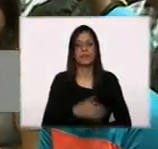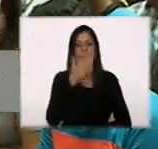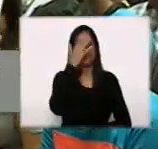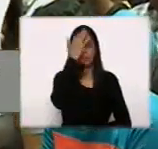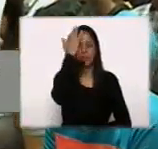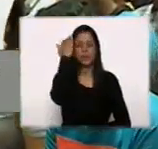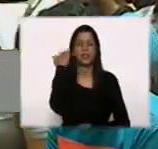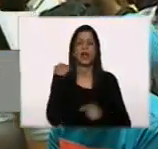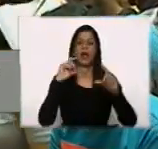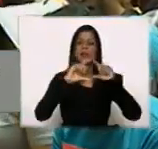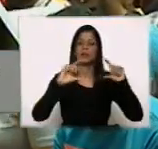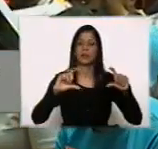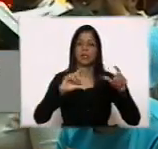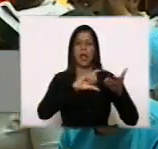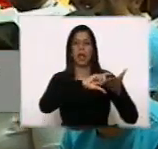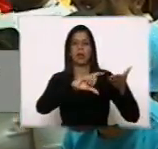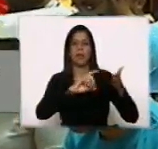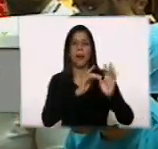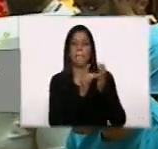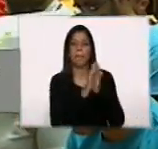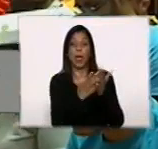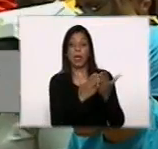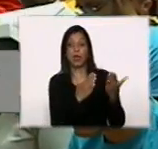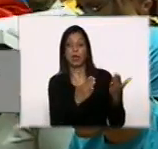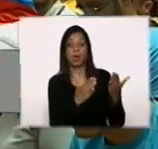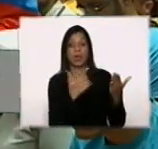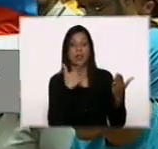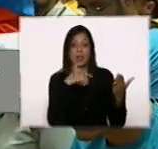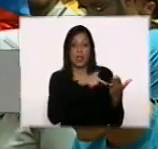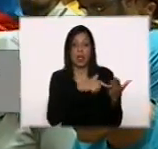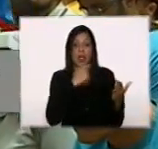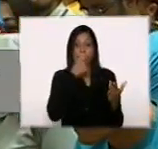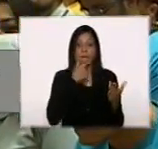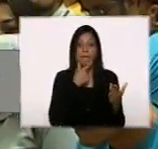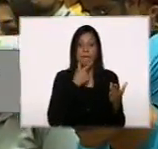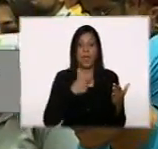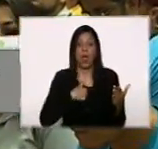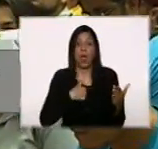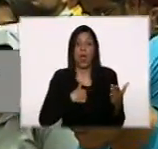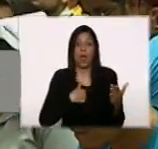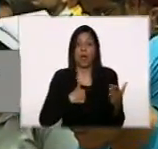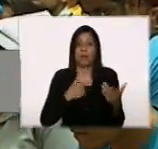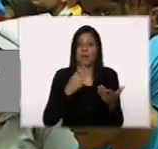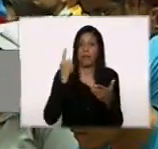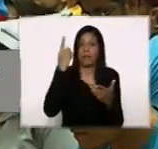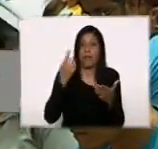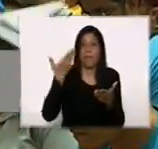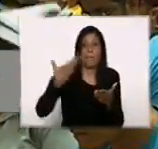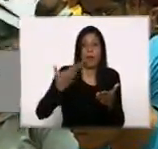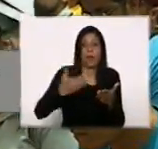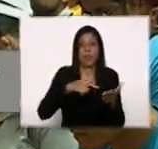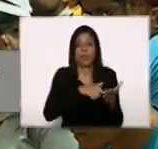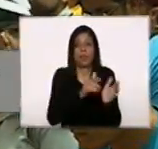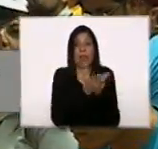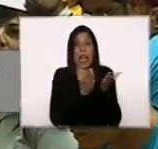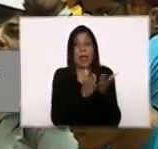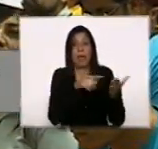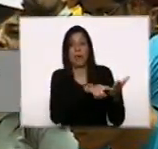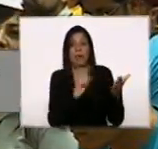importantes, porque una cosa es lo que diga Amelia y otra cosa es lo que digan documentos de la historia, ¿no?